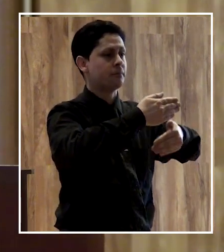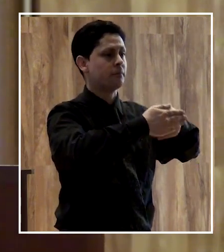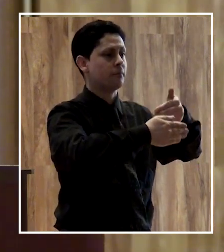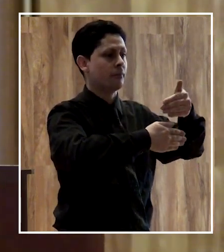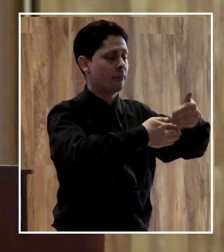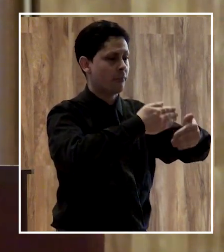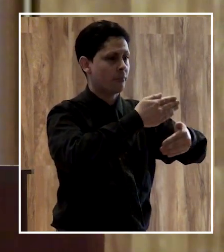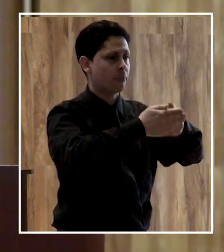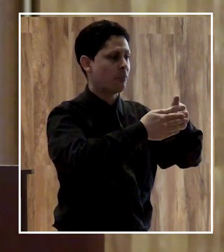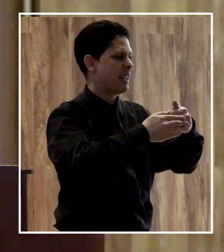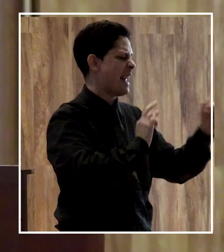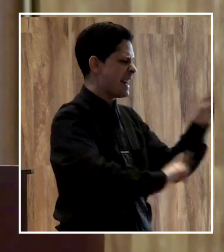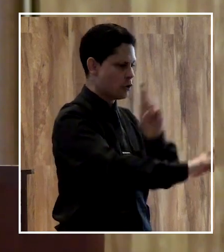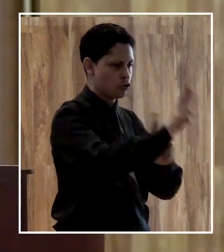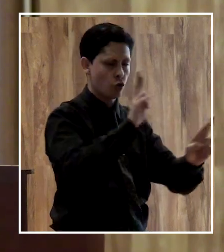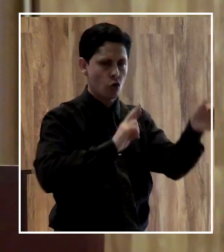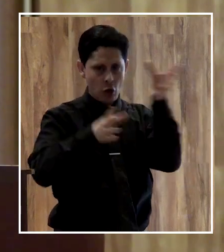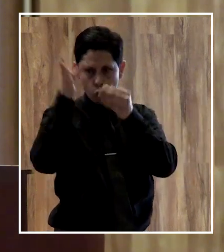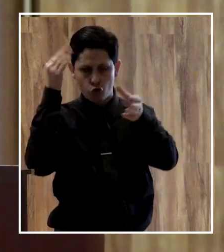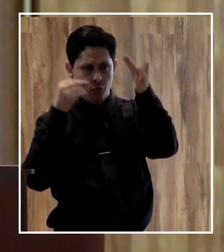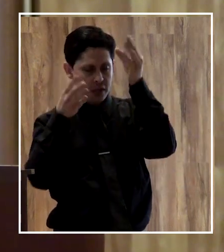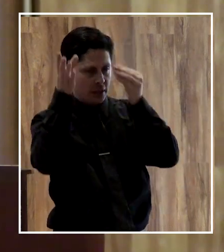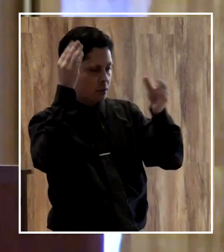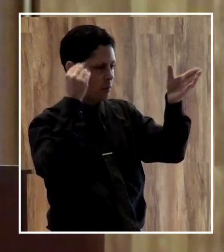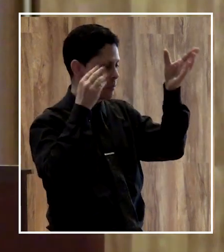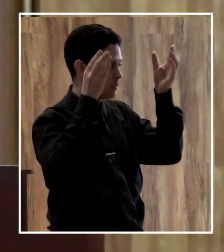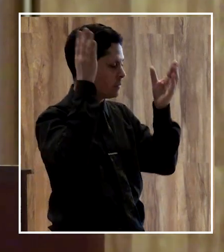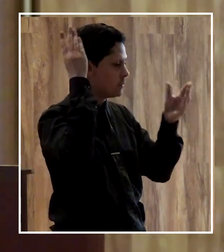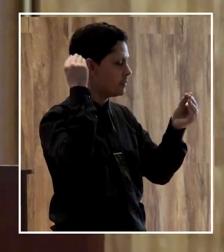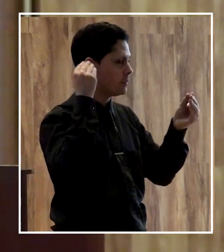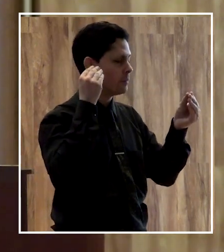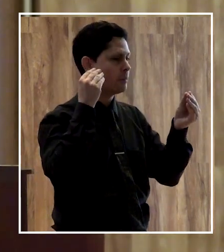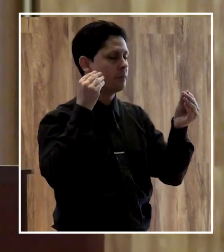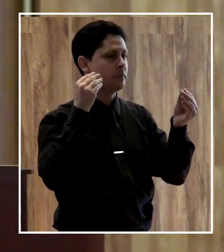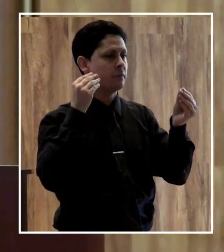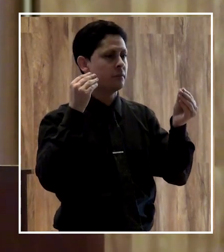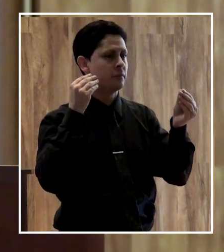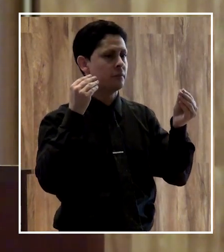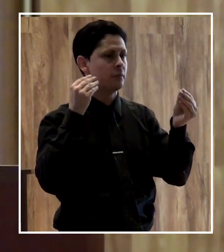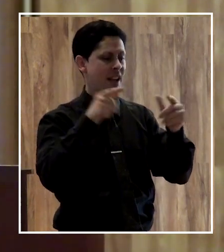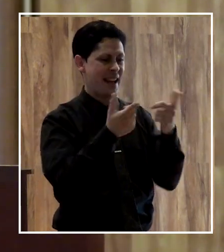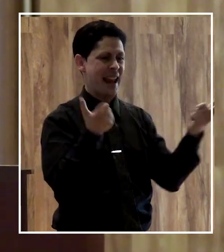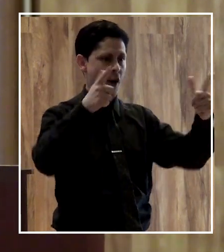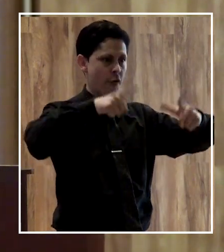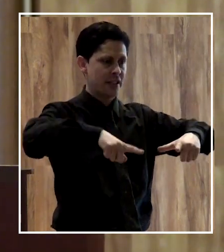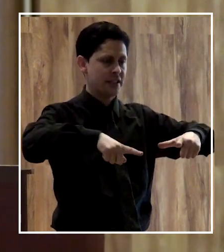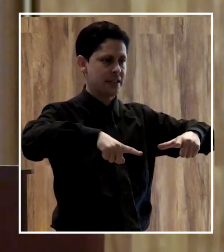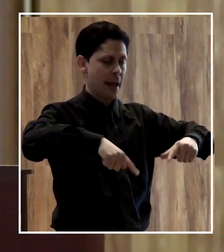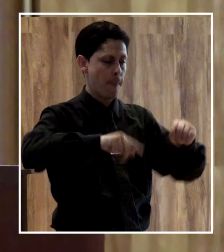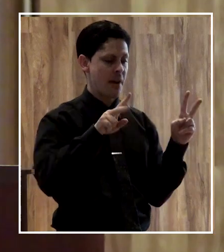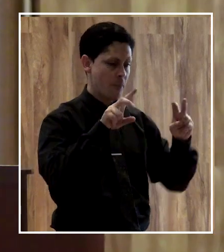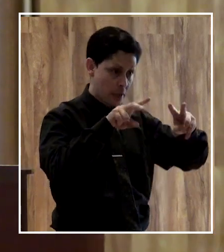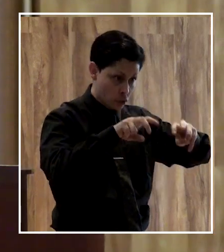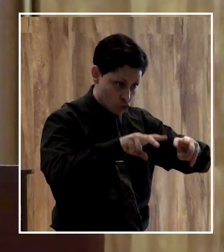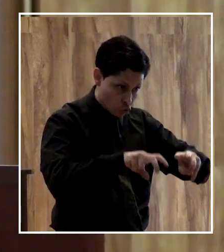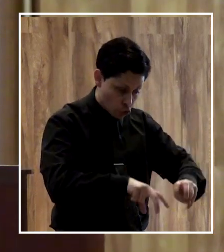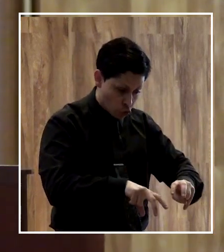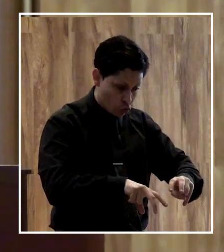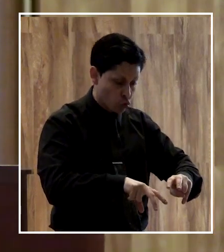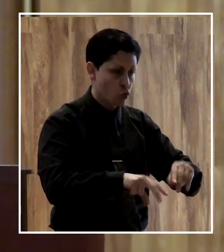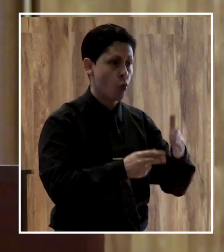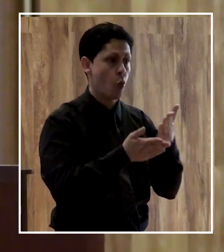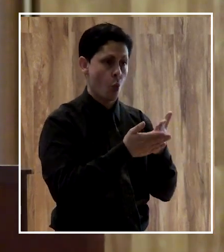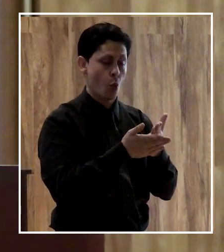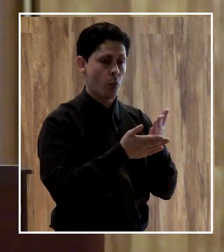también en la creación de conocimientos, en la Oficina de